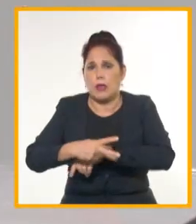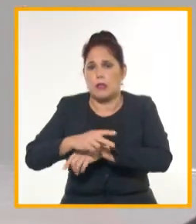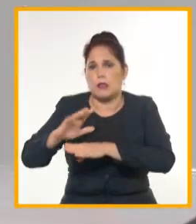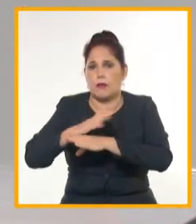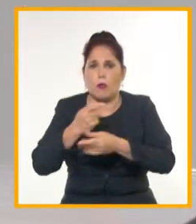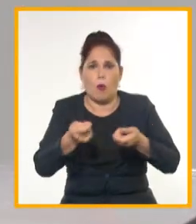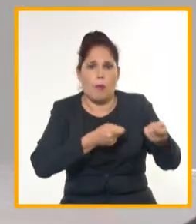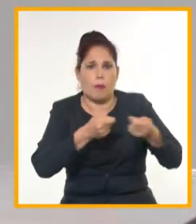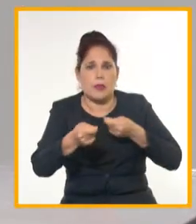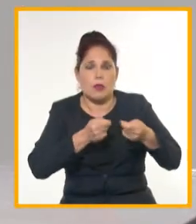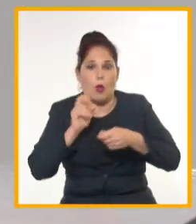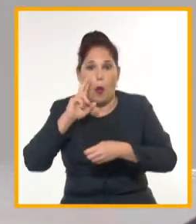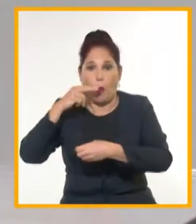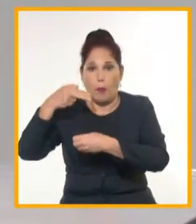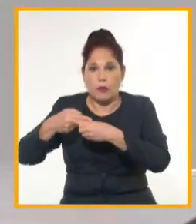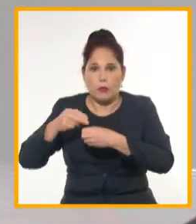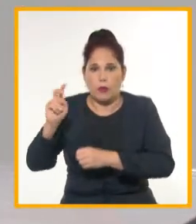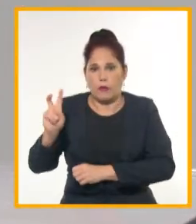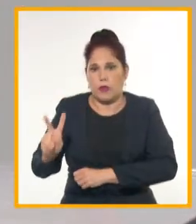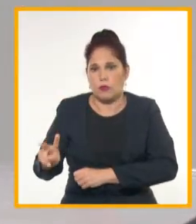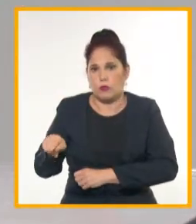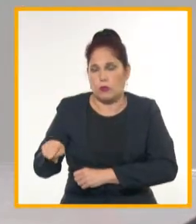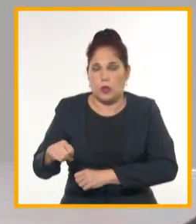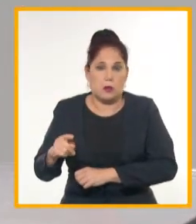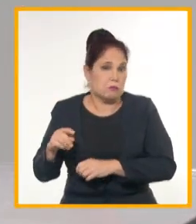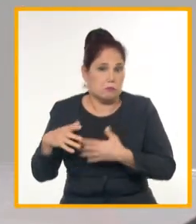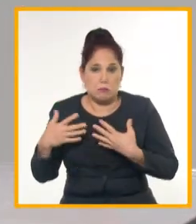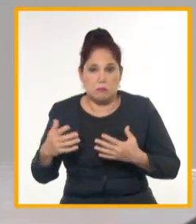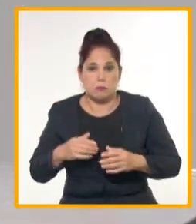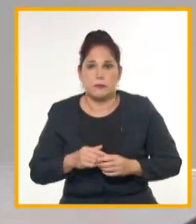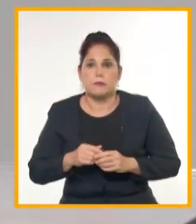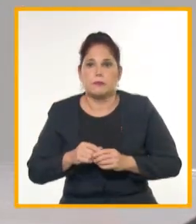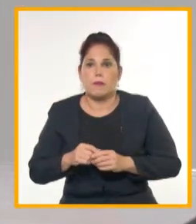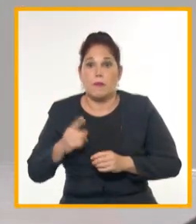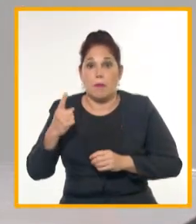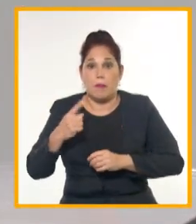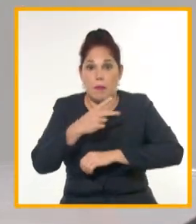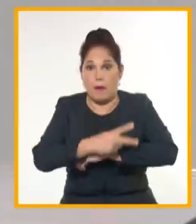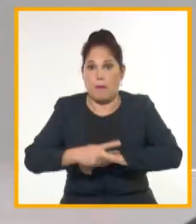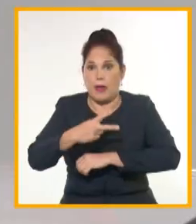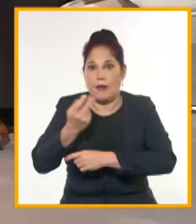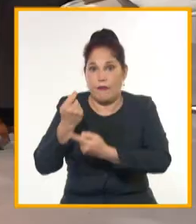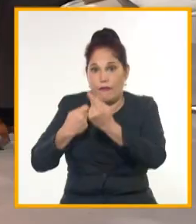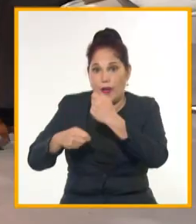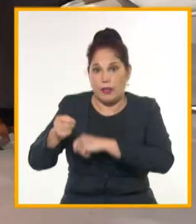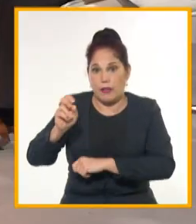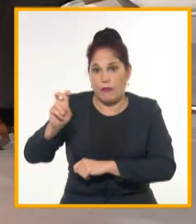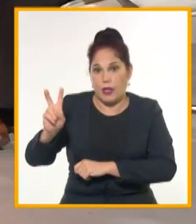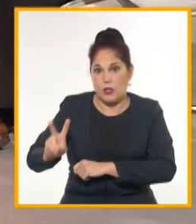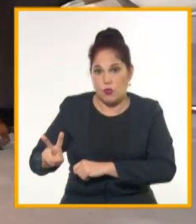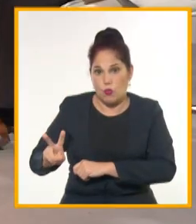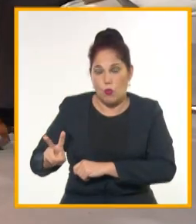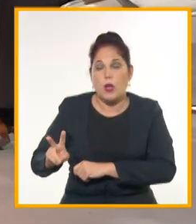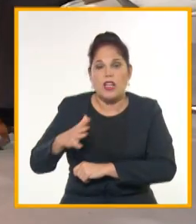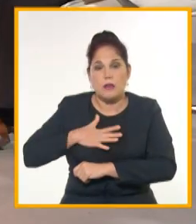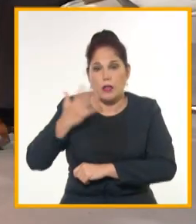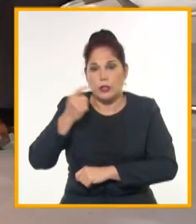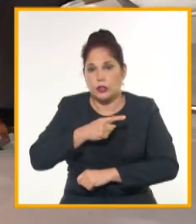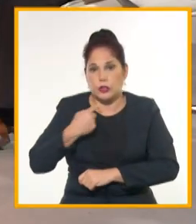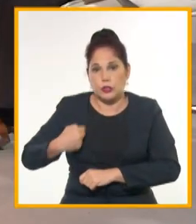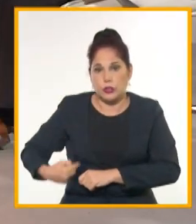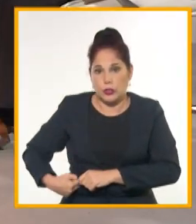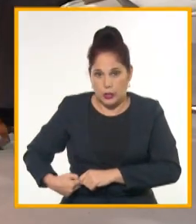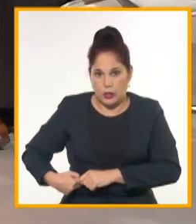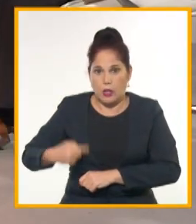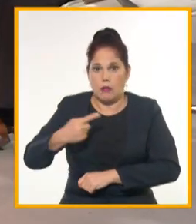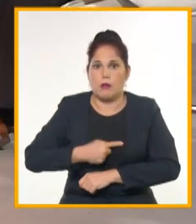comercialicen con el petróleo de Venezuela. Ahora, como decía el reporte, el primer país importador de Venezuela es China, que como vemos y